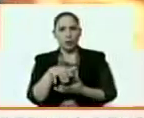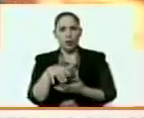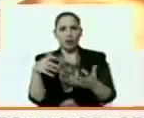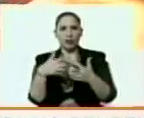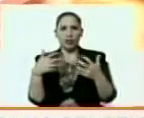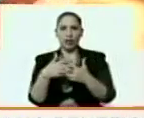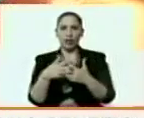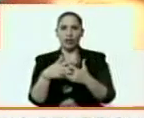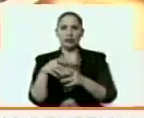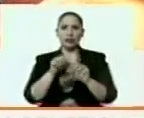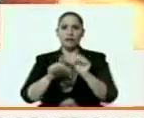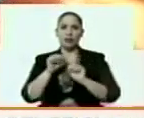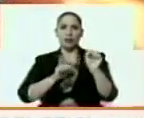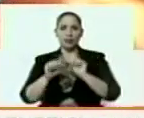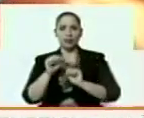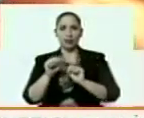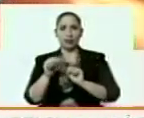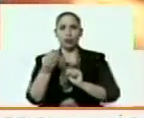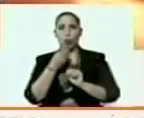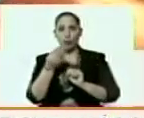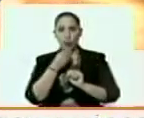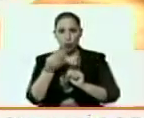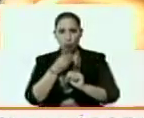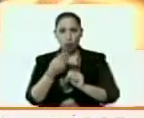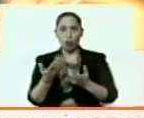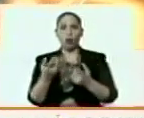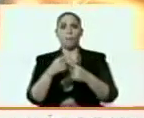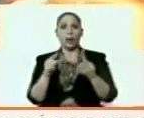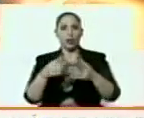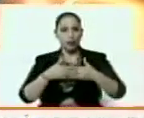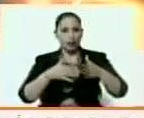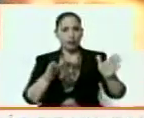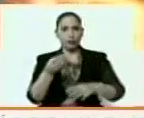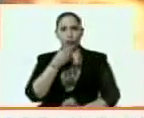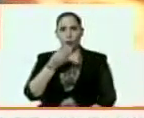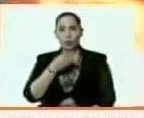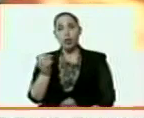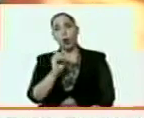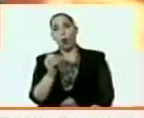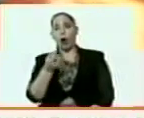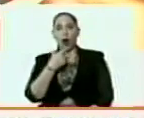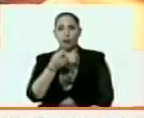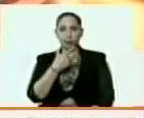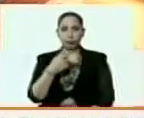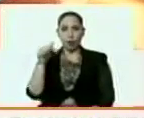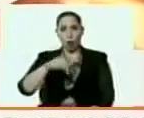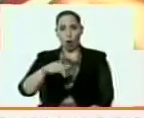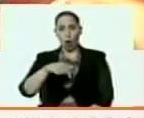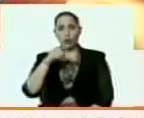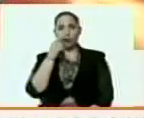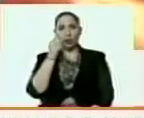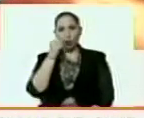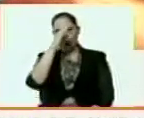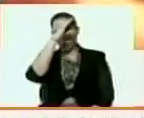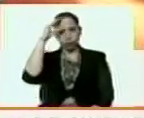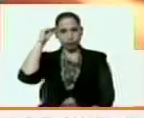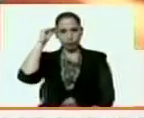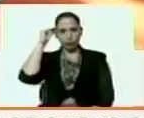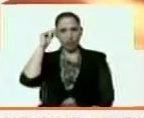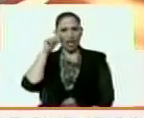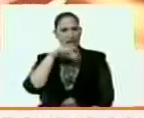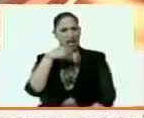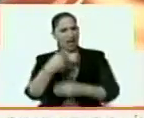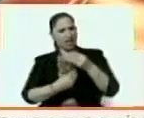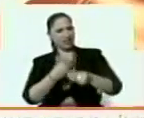corredores humanitarios para garantizar alimentos, para garantizar medicamentos. Y hoy el señor Donald Trump anuncia que él va a aplicar